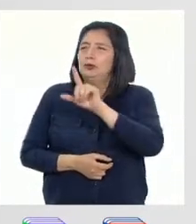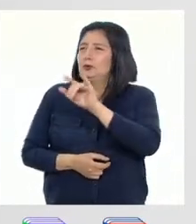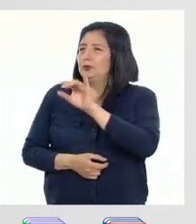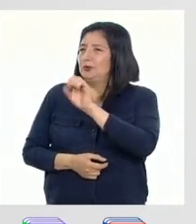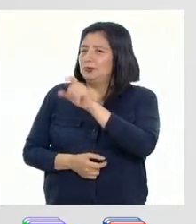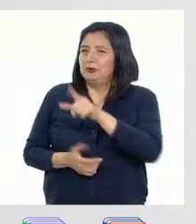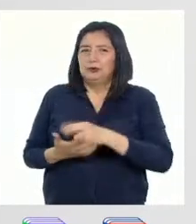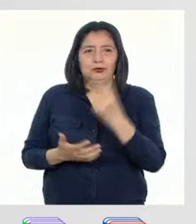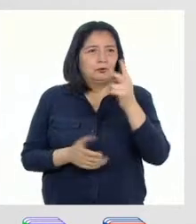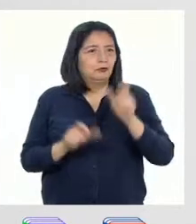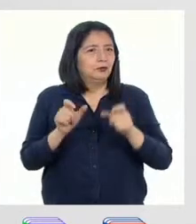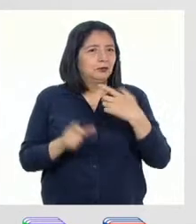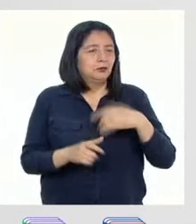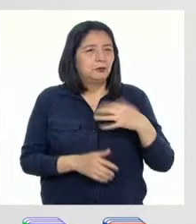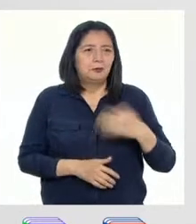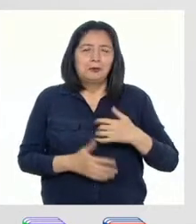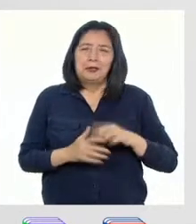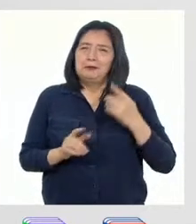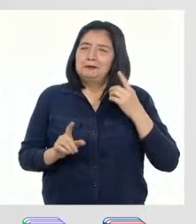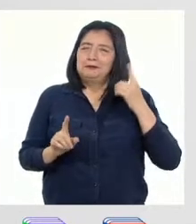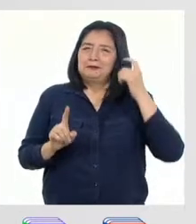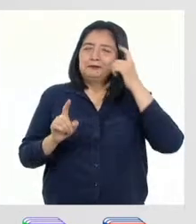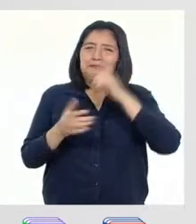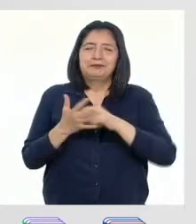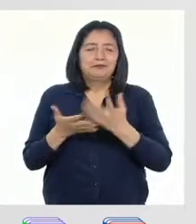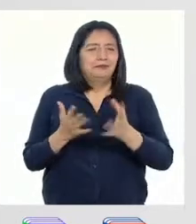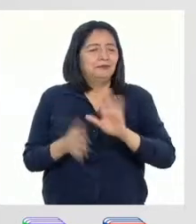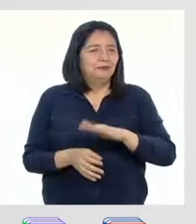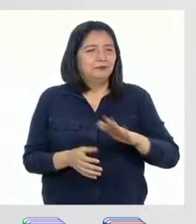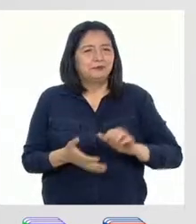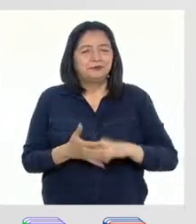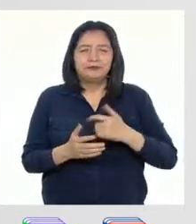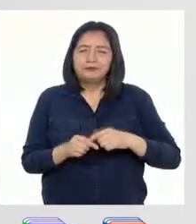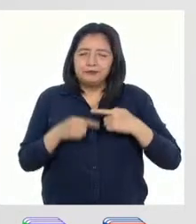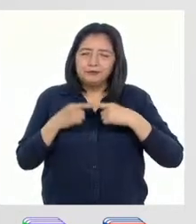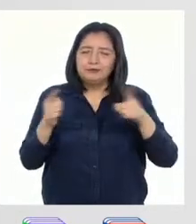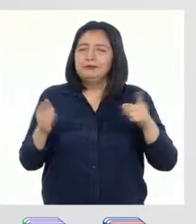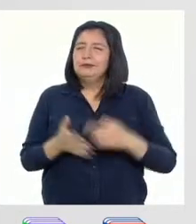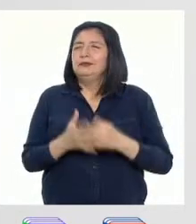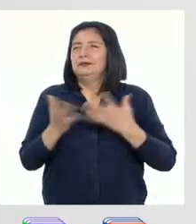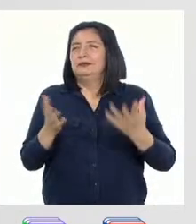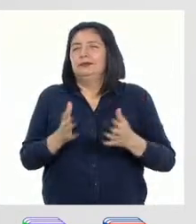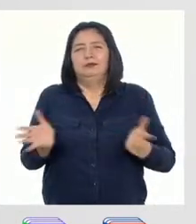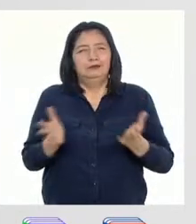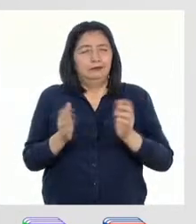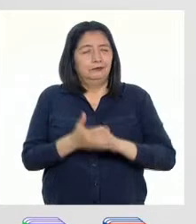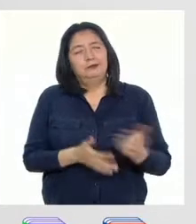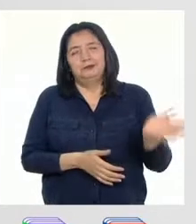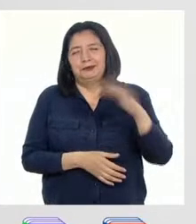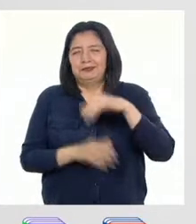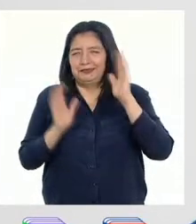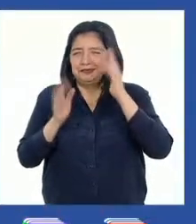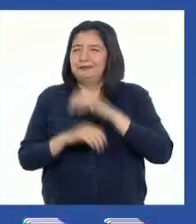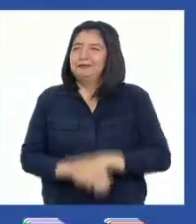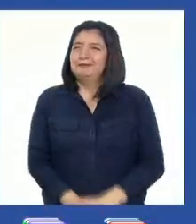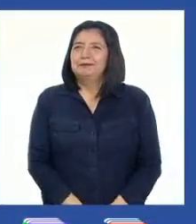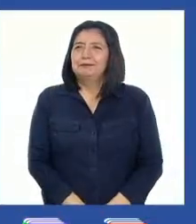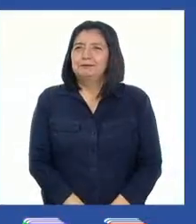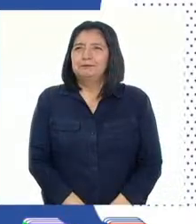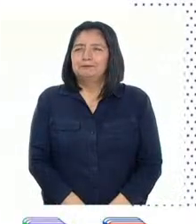Sandoval, dos personas que superaron retos desde muy niños y nos dejaron mensajes potentes y alentadores. Vamos a escucharlos.